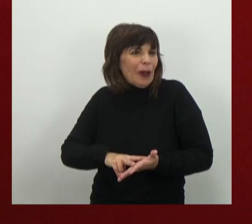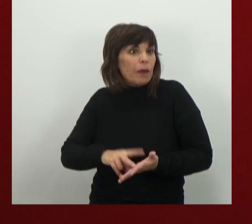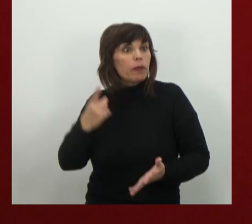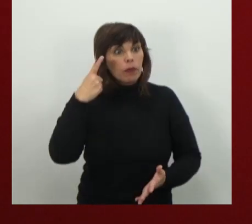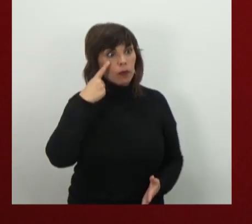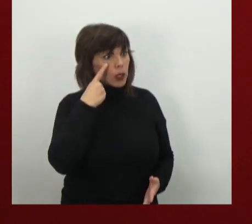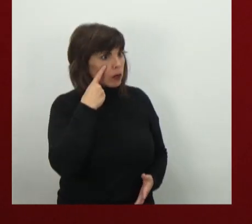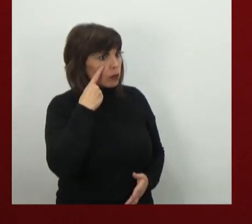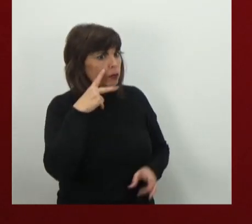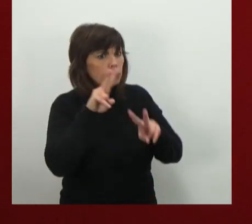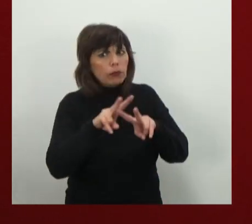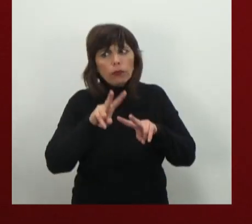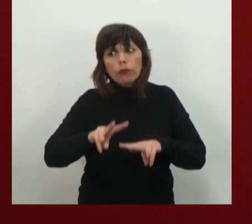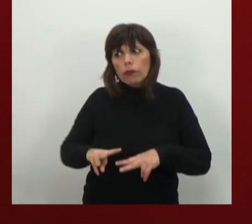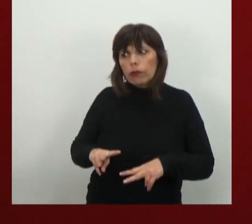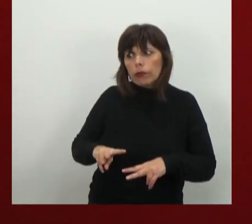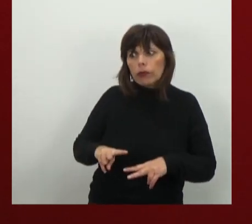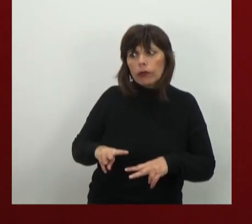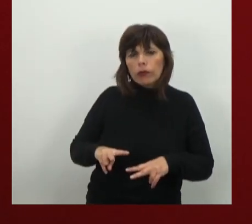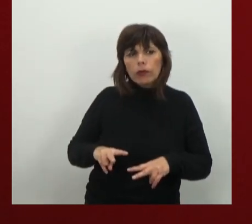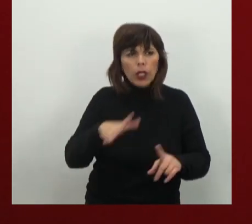iglesia, en mi vida,